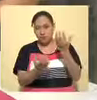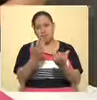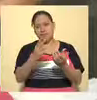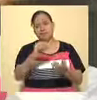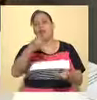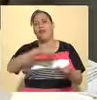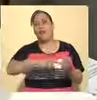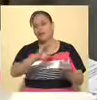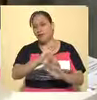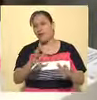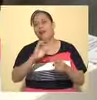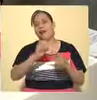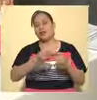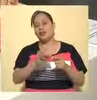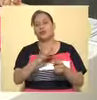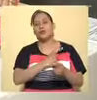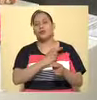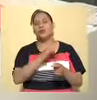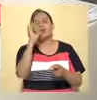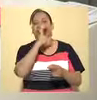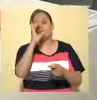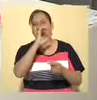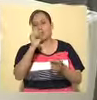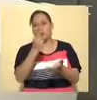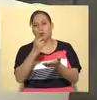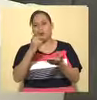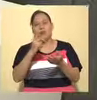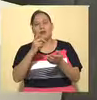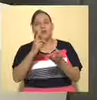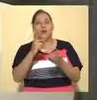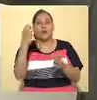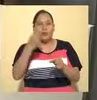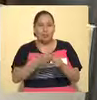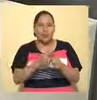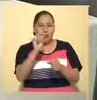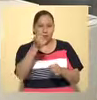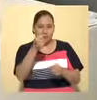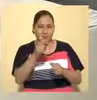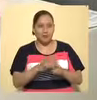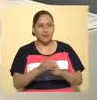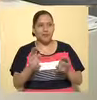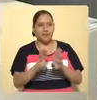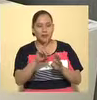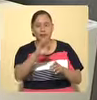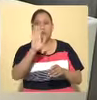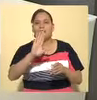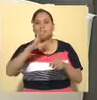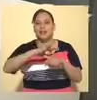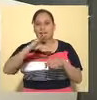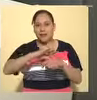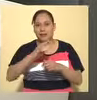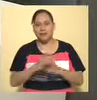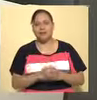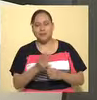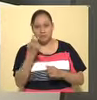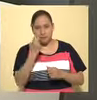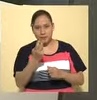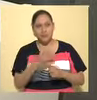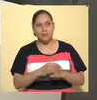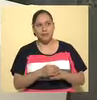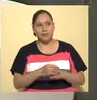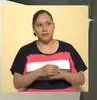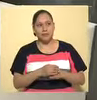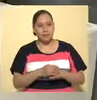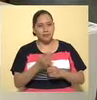ya están cocidas. Ya que está se hacen, todo. Que nos queden doradas. Como doraditas. Que hagan el efecto de la carnita. Exacto.